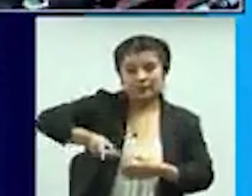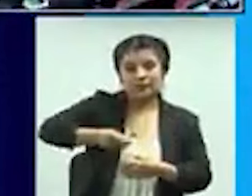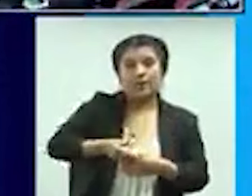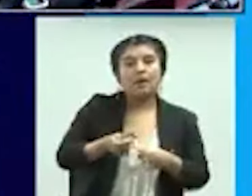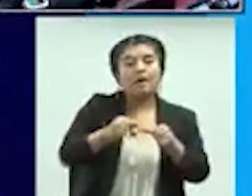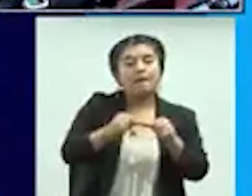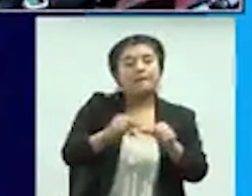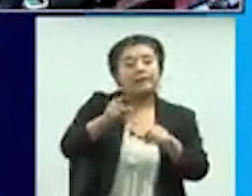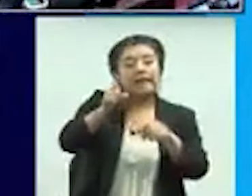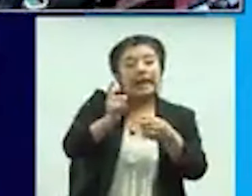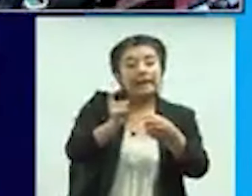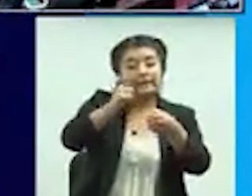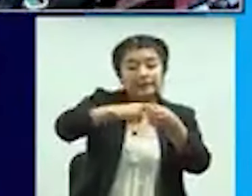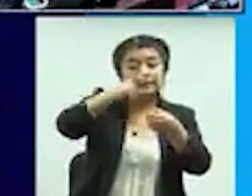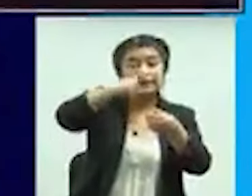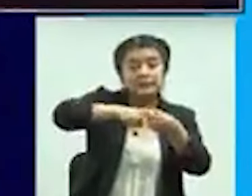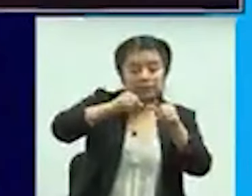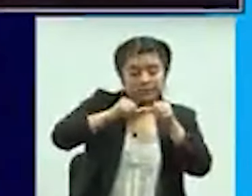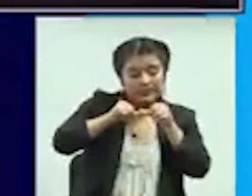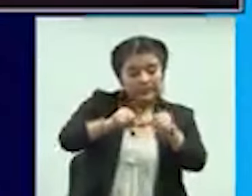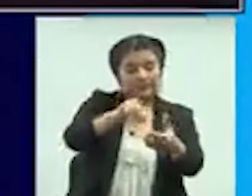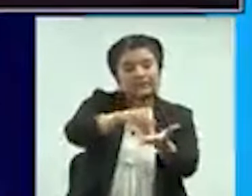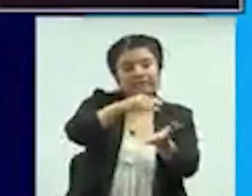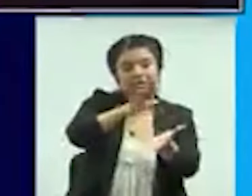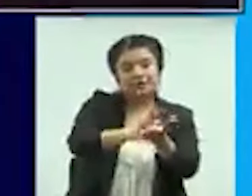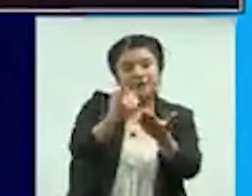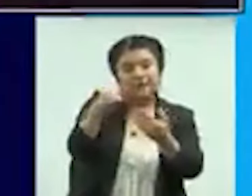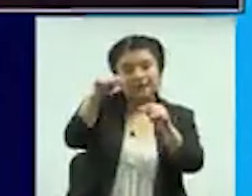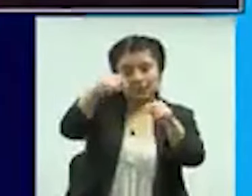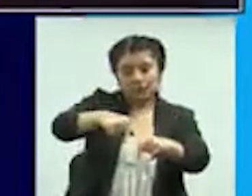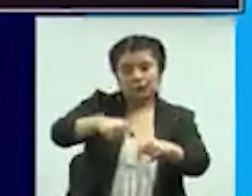formar el quórum correspondiente y dar continuidad a la sesión de hoy.